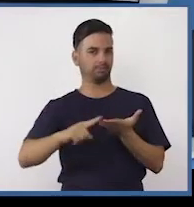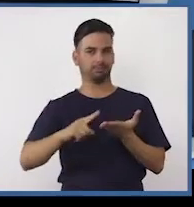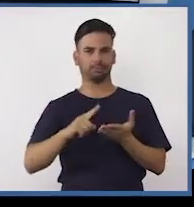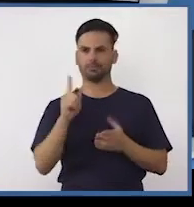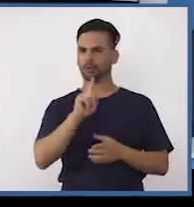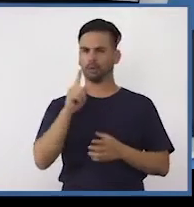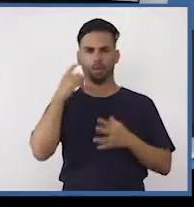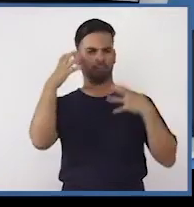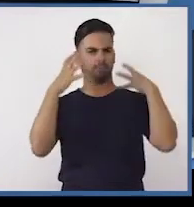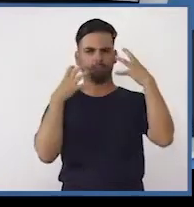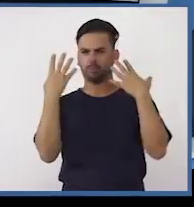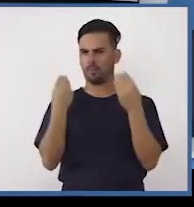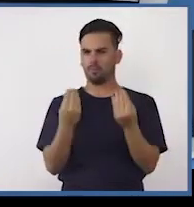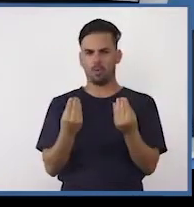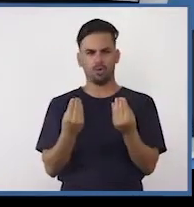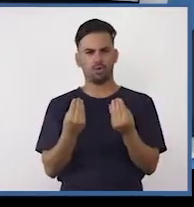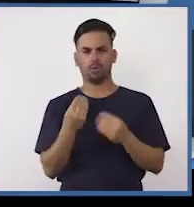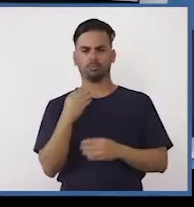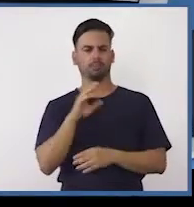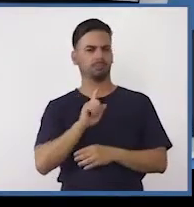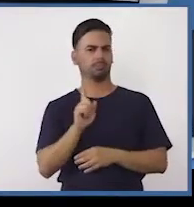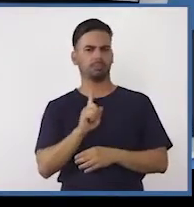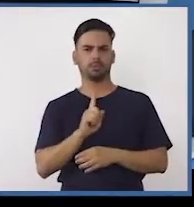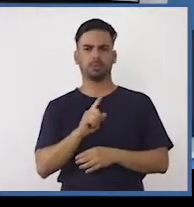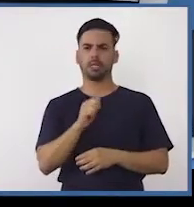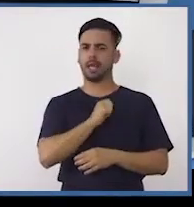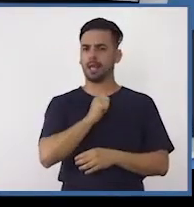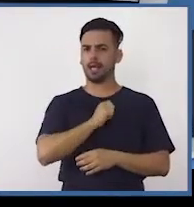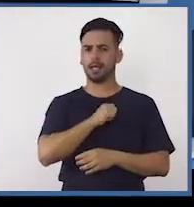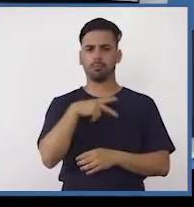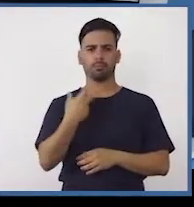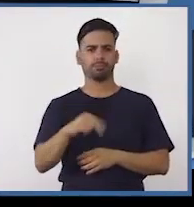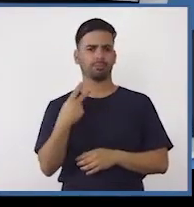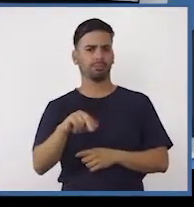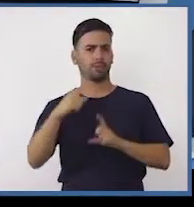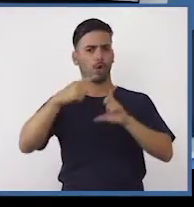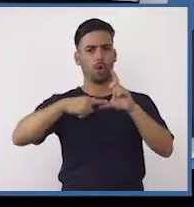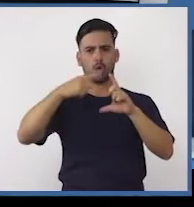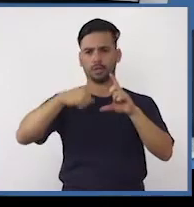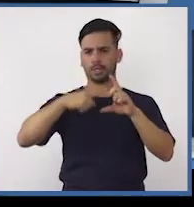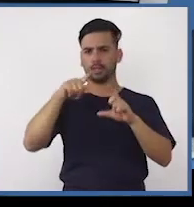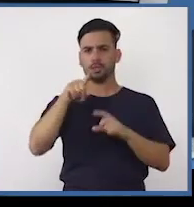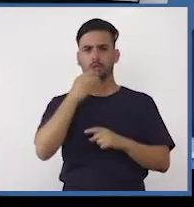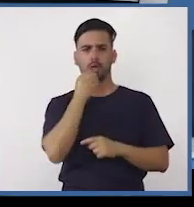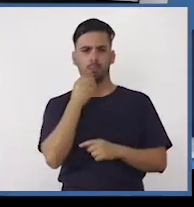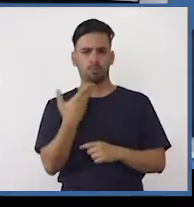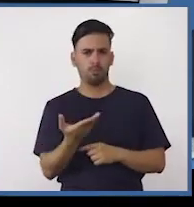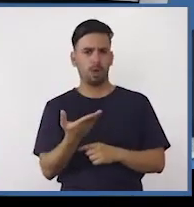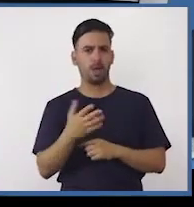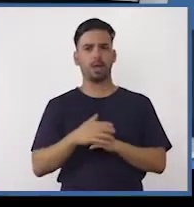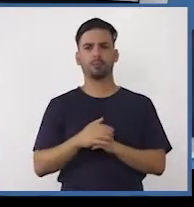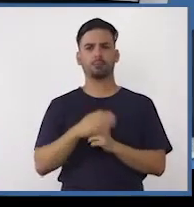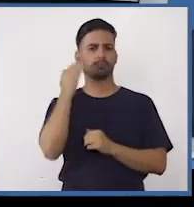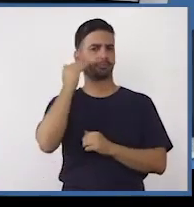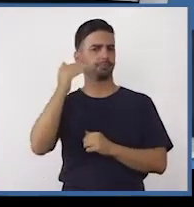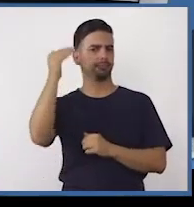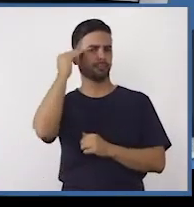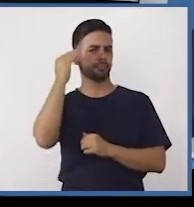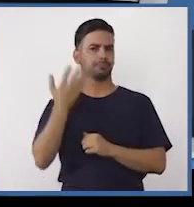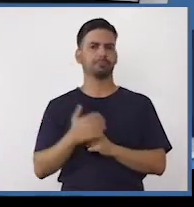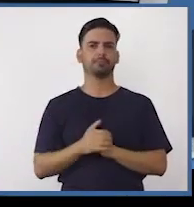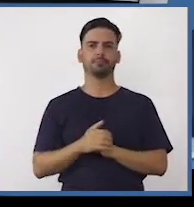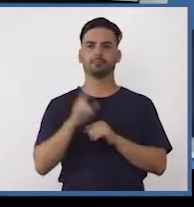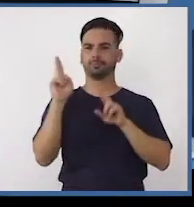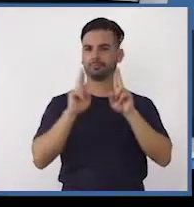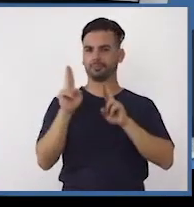estamos cargando de ejercicios o de actividades. Simplemente queremos sistematizar los contenidos que ustedes puedan entender o que les vayan quedando dificultades. ¿De